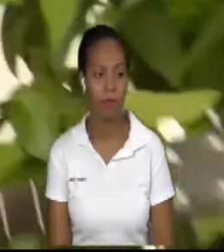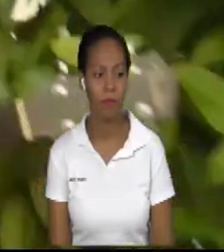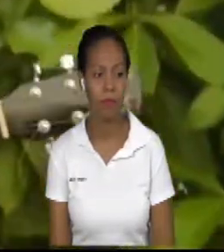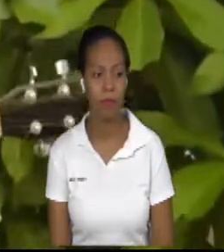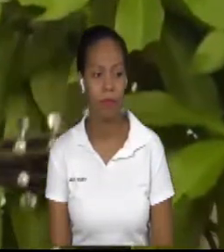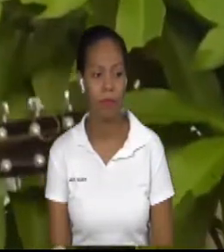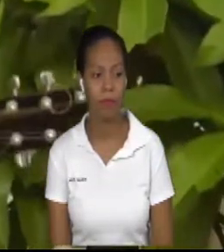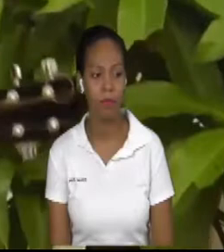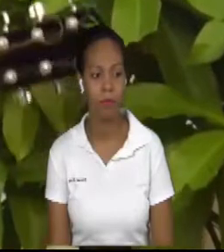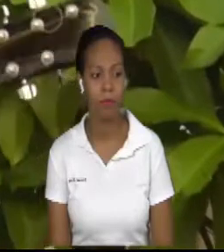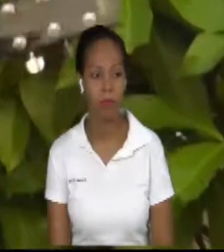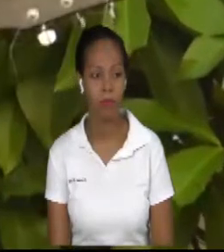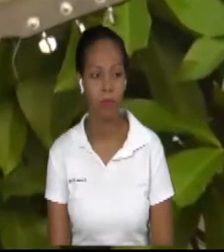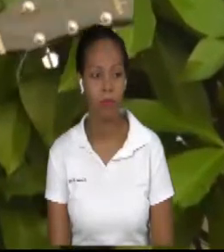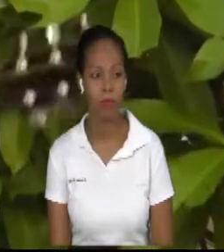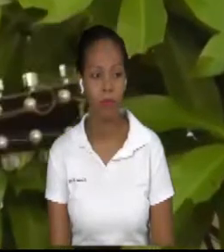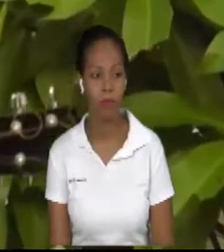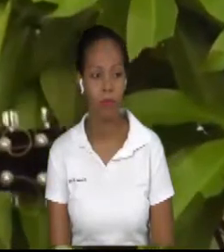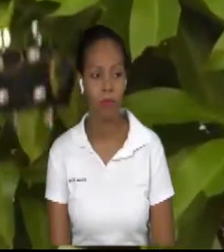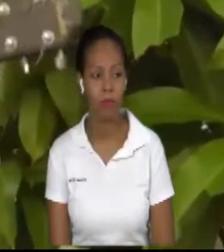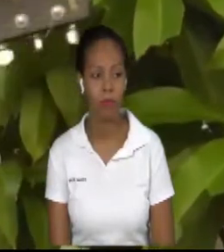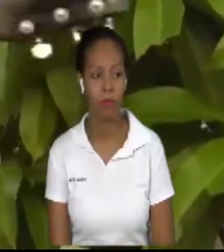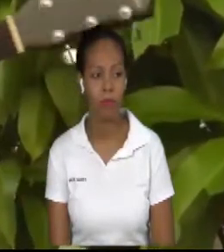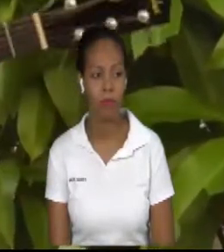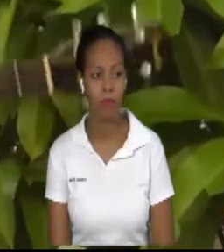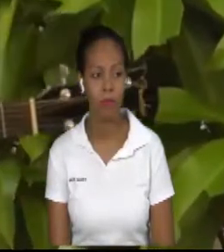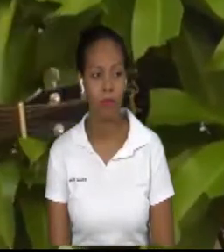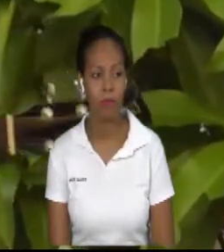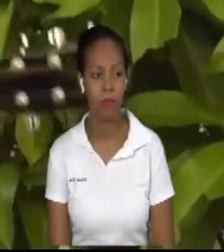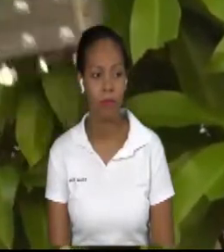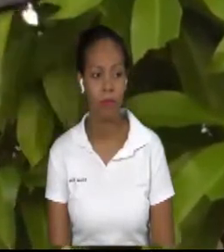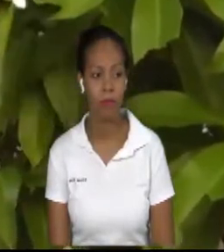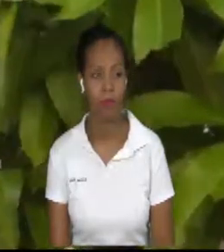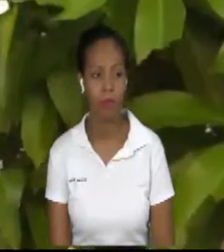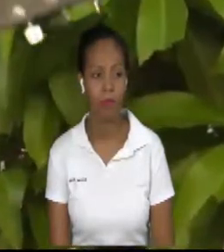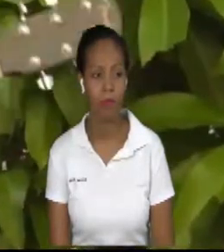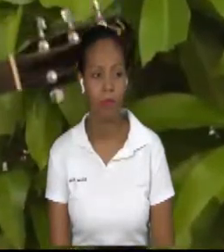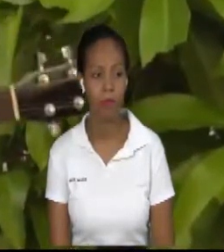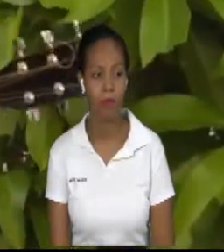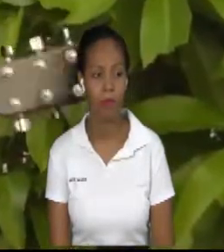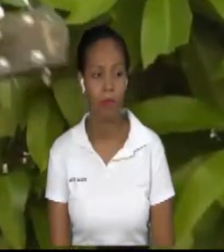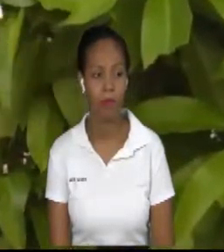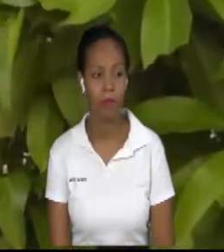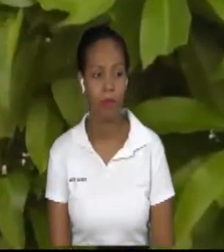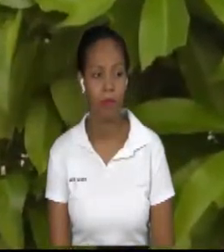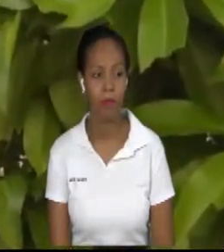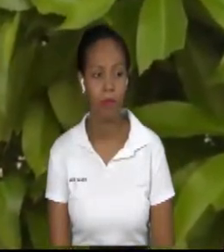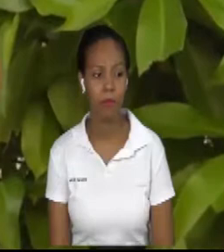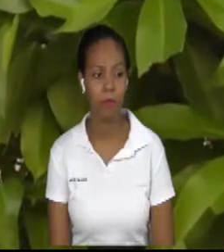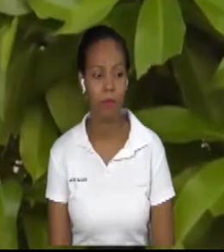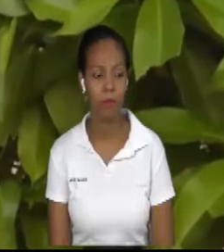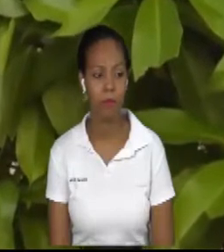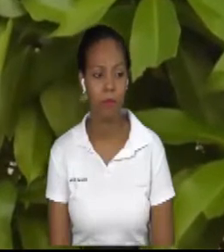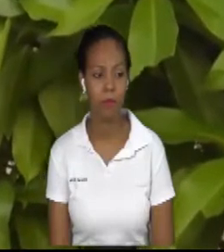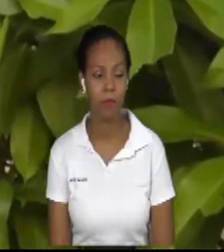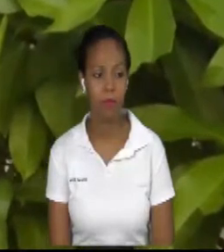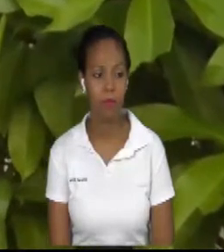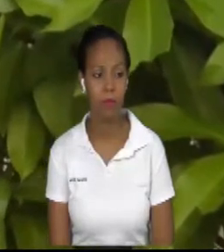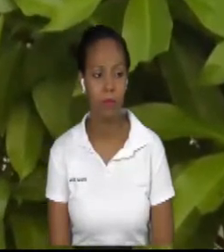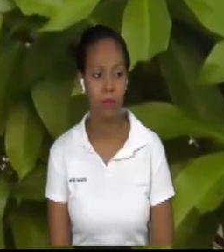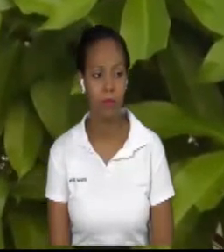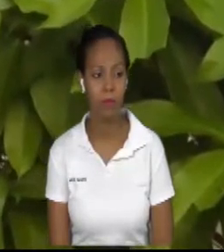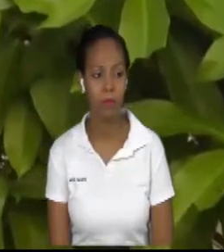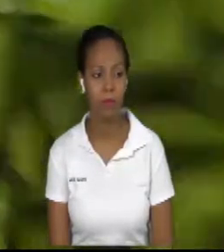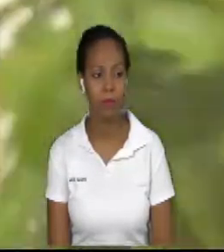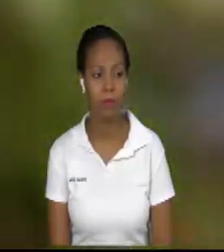suave, suavecito. Nos vamos pegando poquito a poquito. Y es que esa belleza es un rompecabezas. Pero vamos a darlo